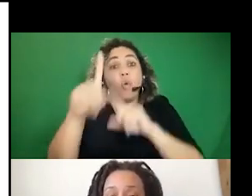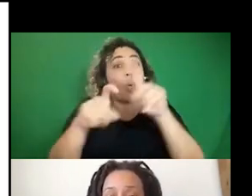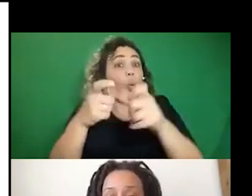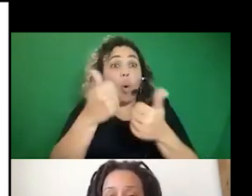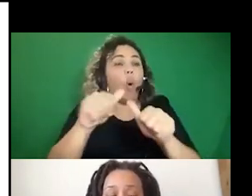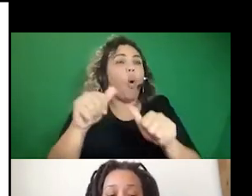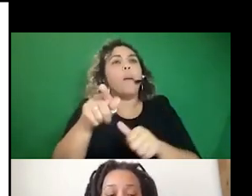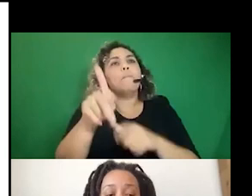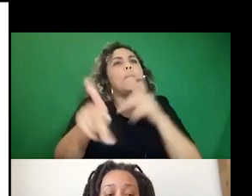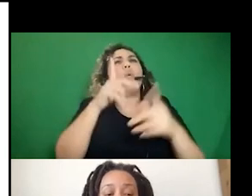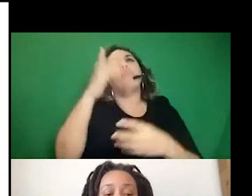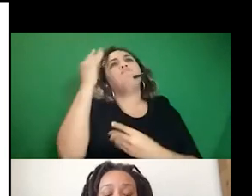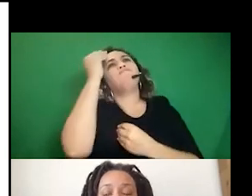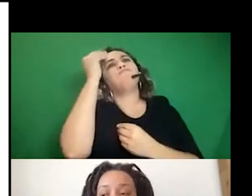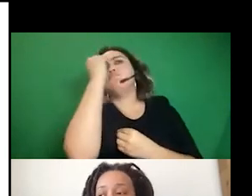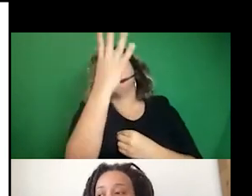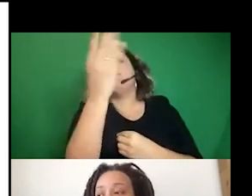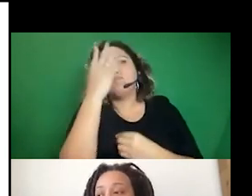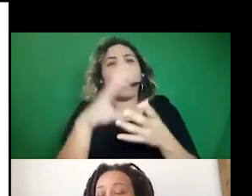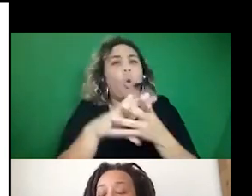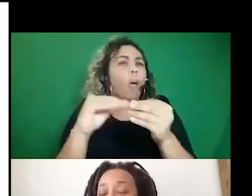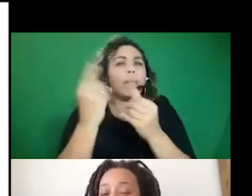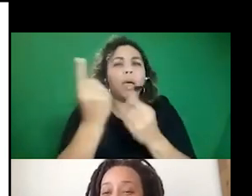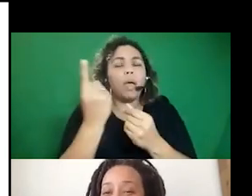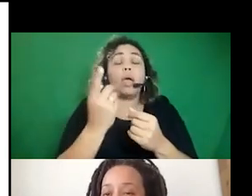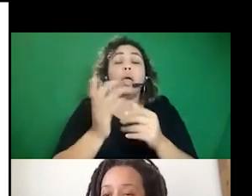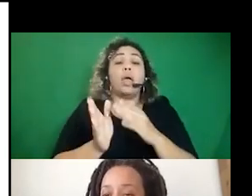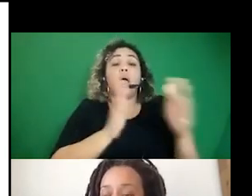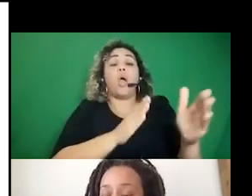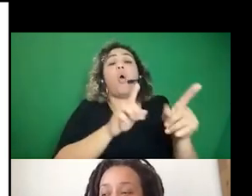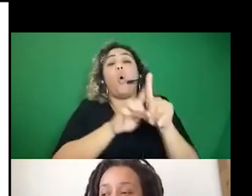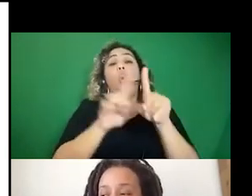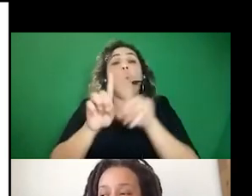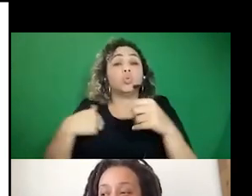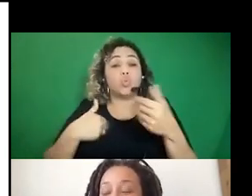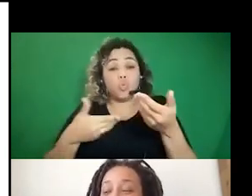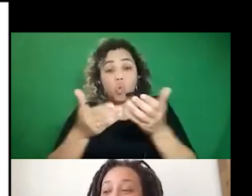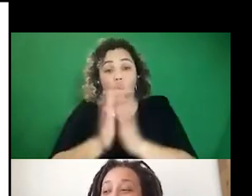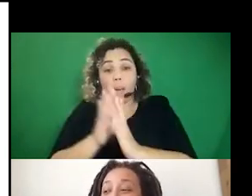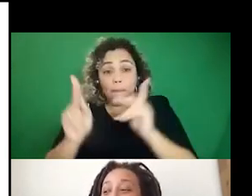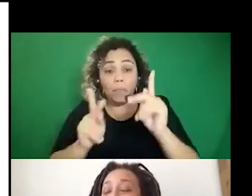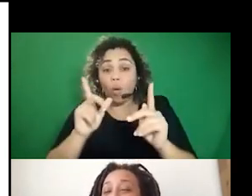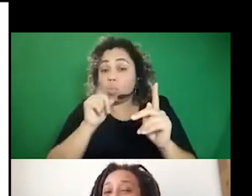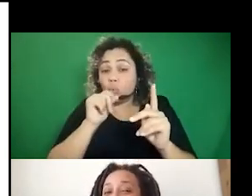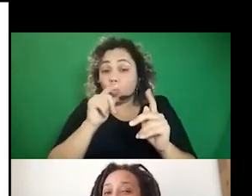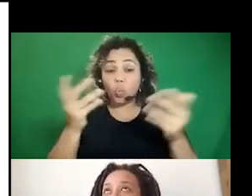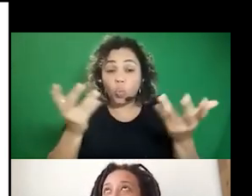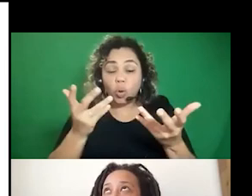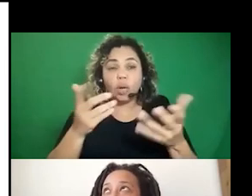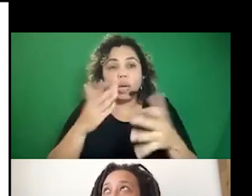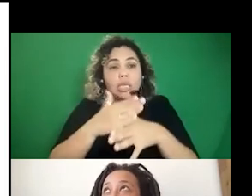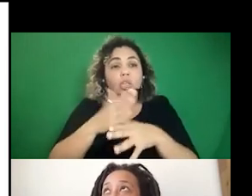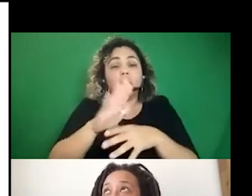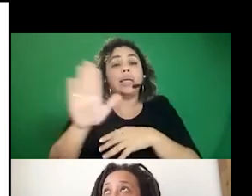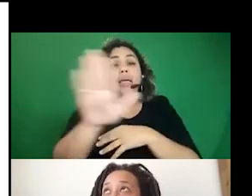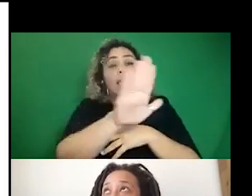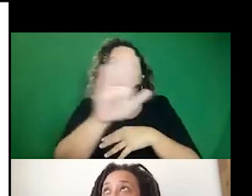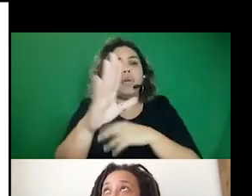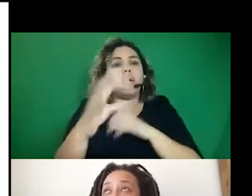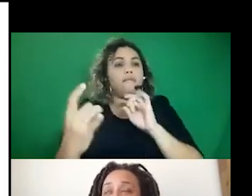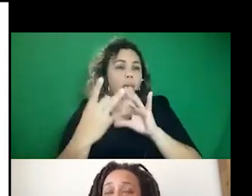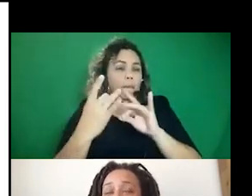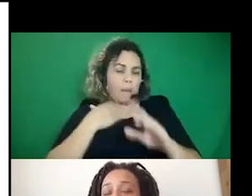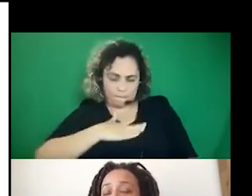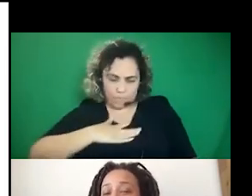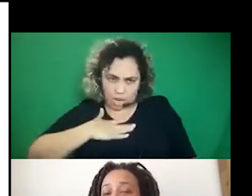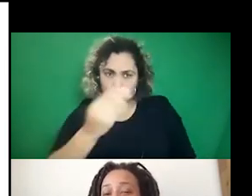tenemos un poco de tiempo para preguntas y reflexiones y también voy a pedirles que compartan